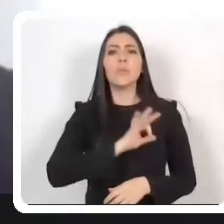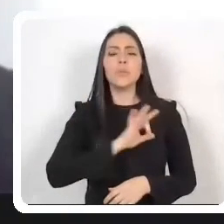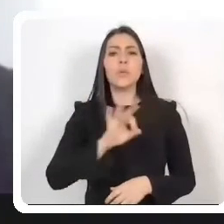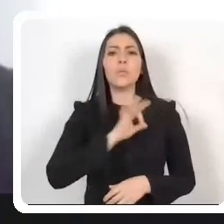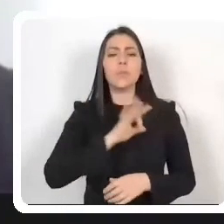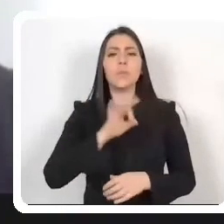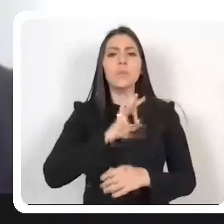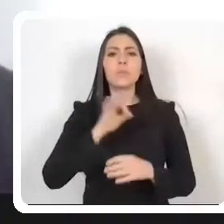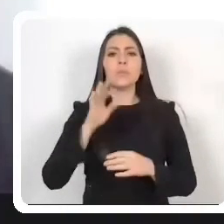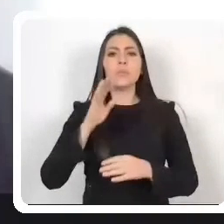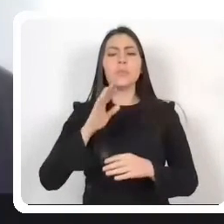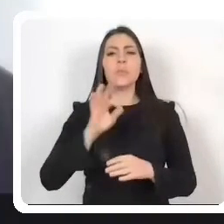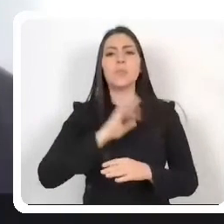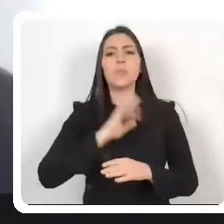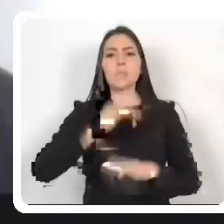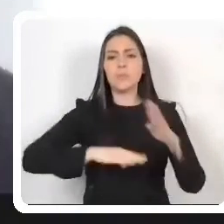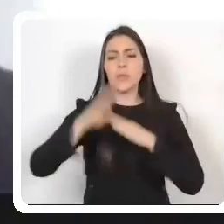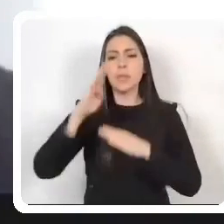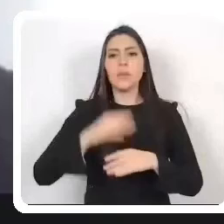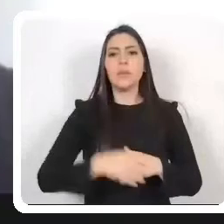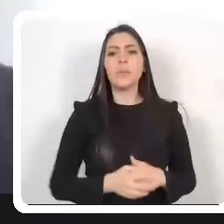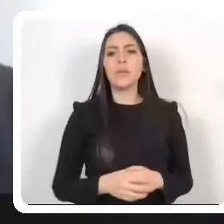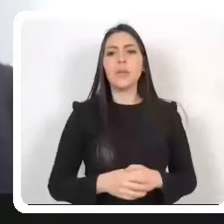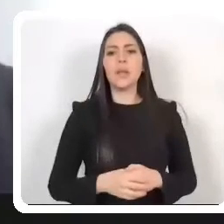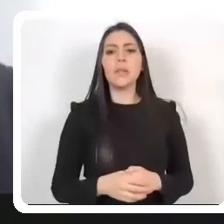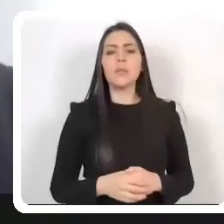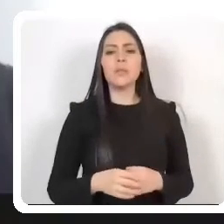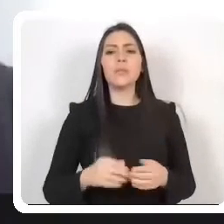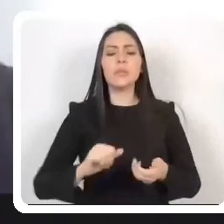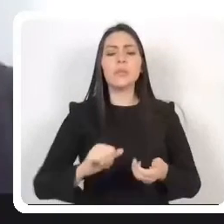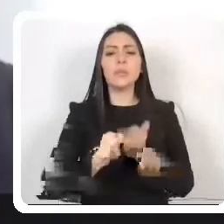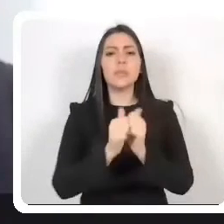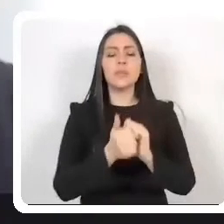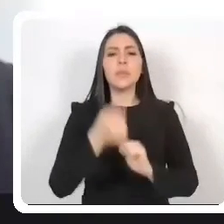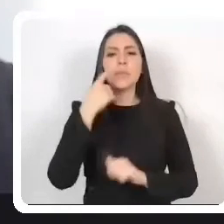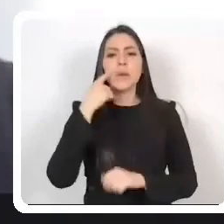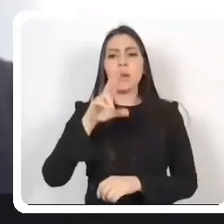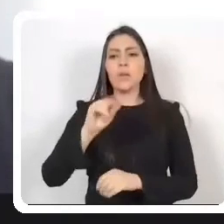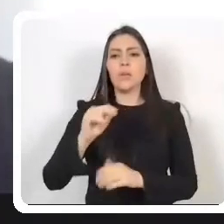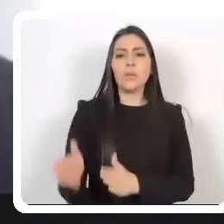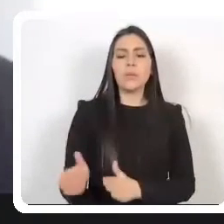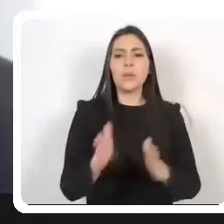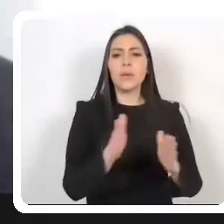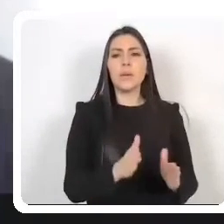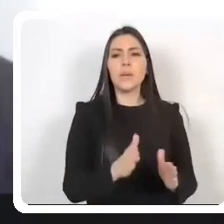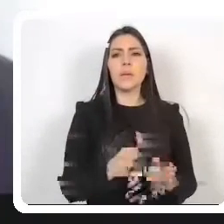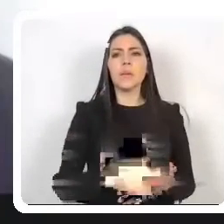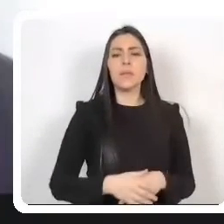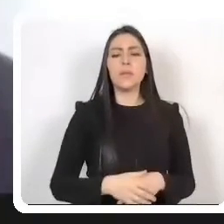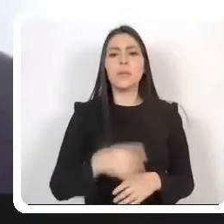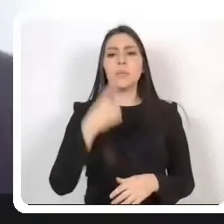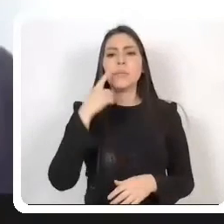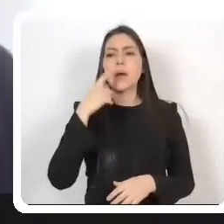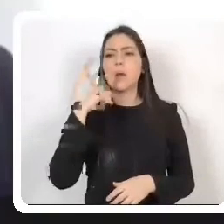superarlas y aprender de ellas sin dejar de lado su impecable humildad.